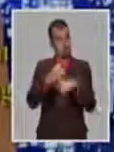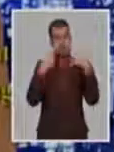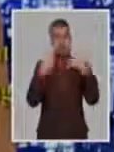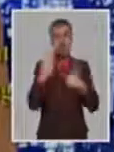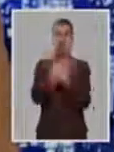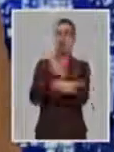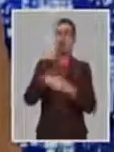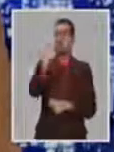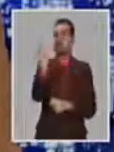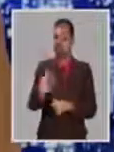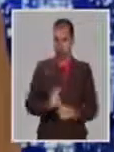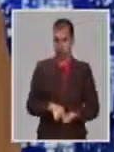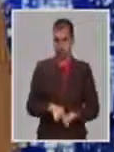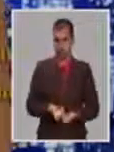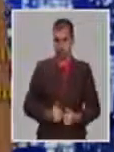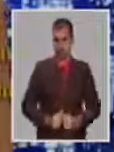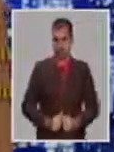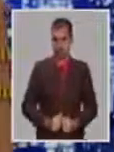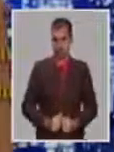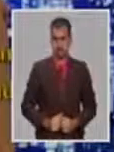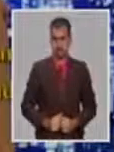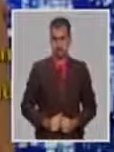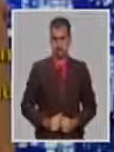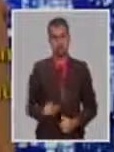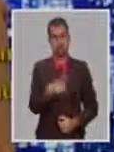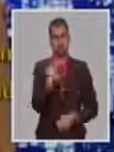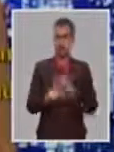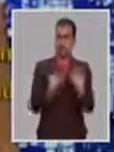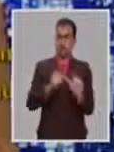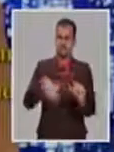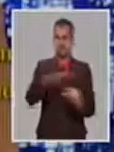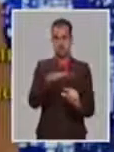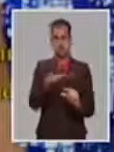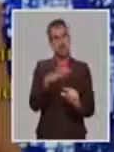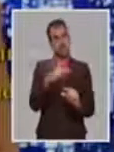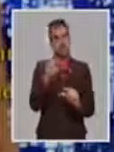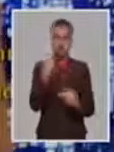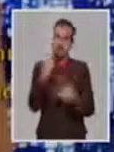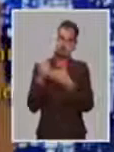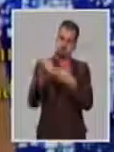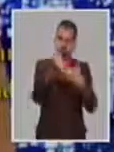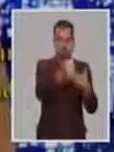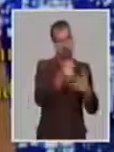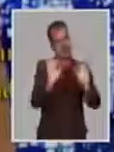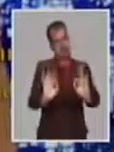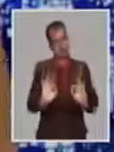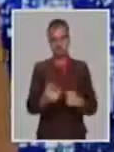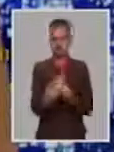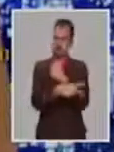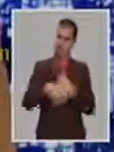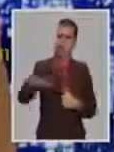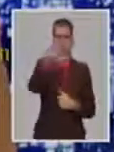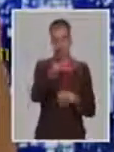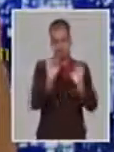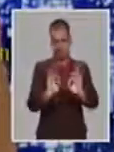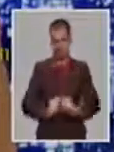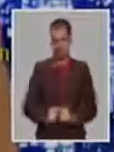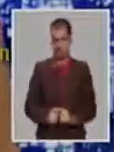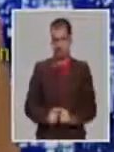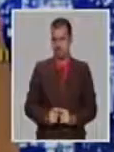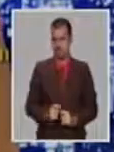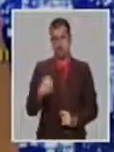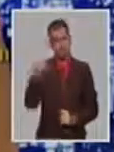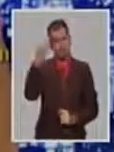Italy. And I think they see their place. You know, we're all people. We're all here for the betterment of mankind. And I